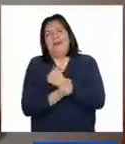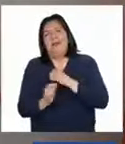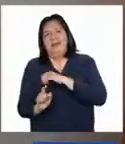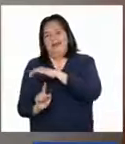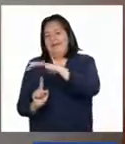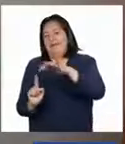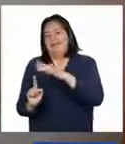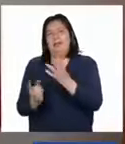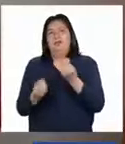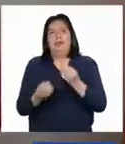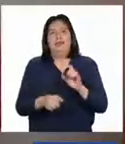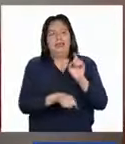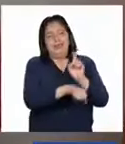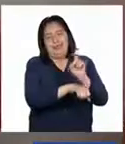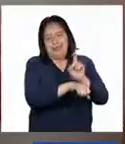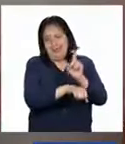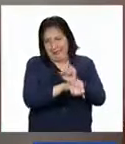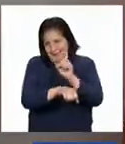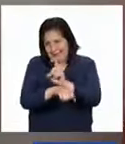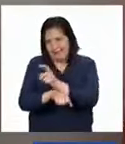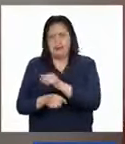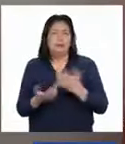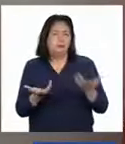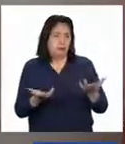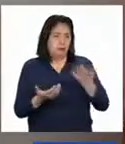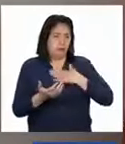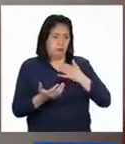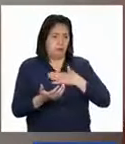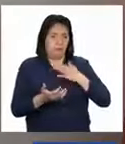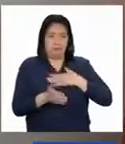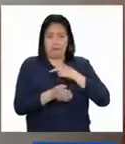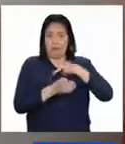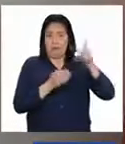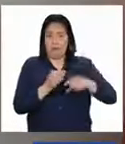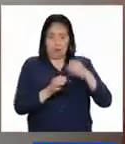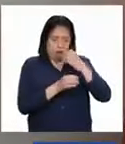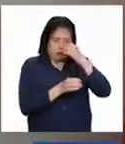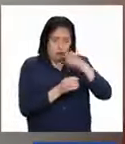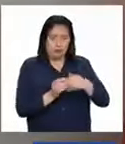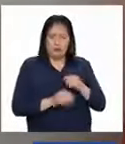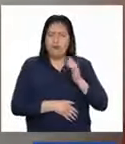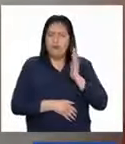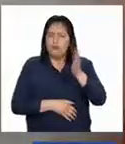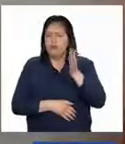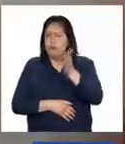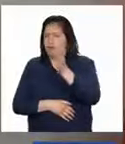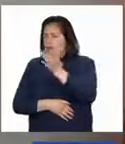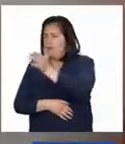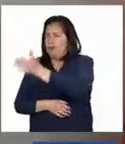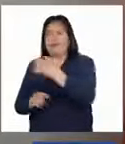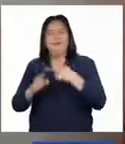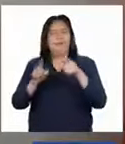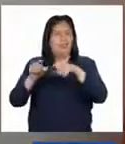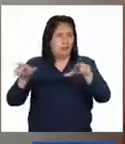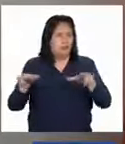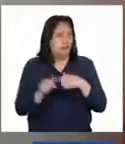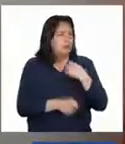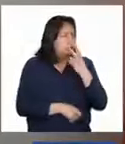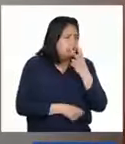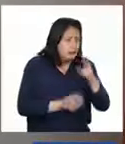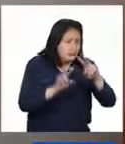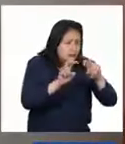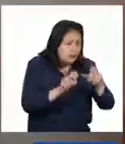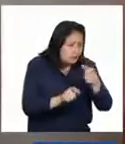ambiente a través de la educación ambiental. Dentro de mi carrera de biología he viajado por diferentes lugares para